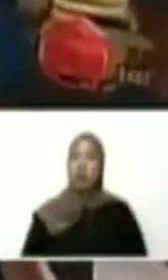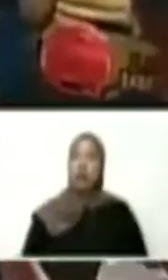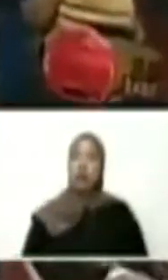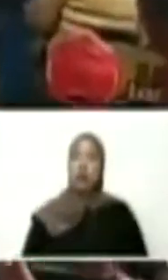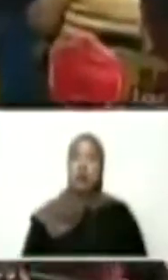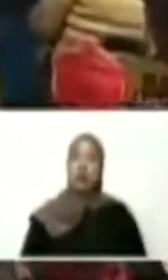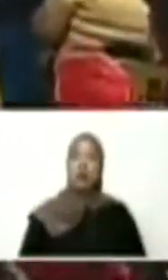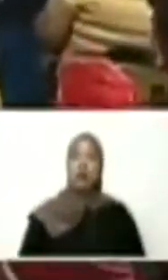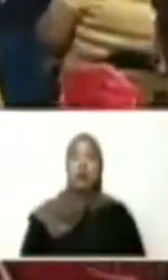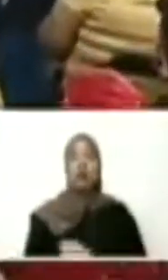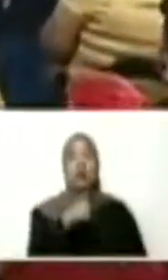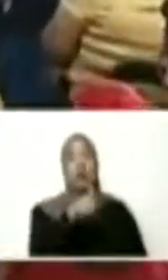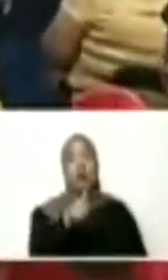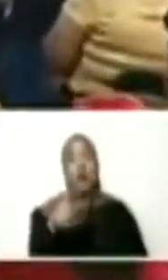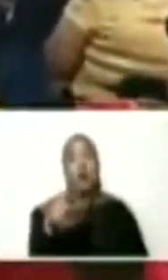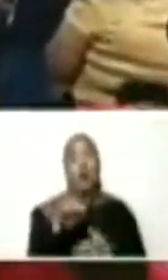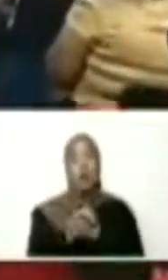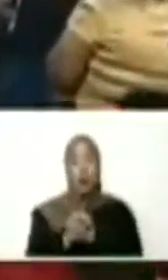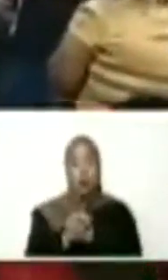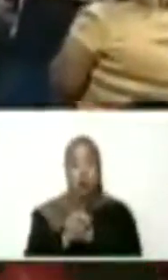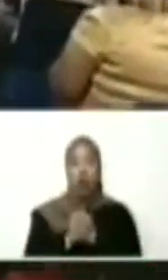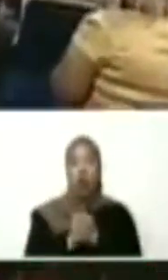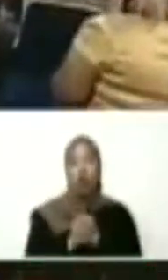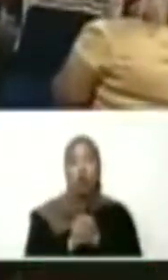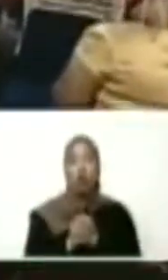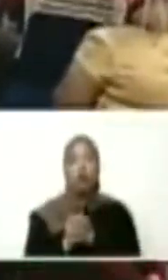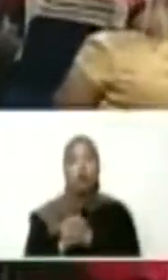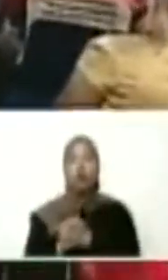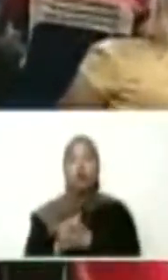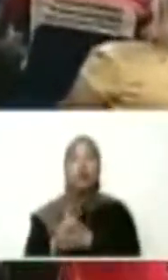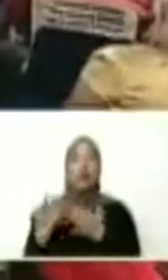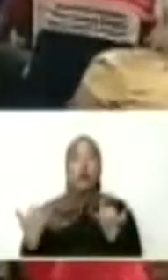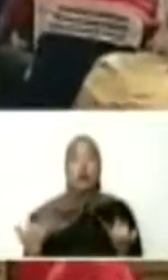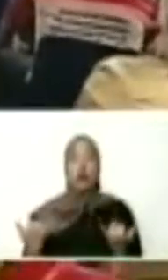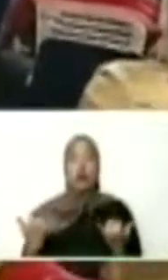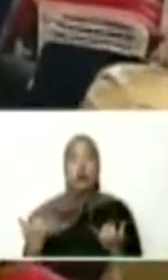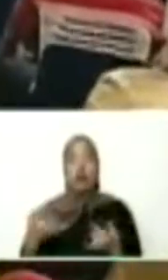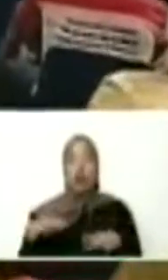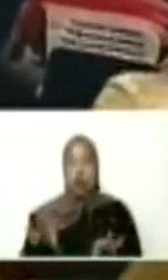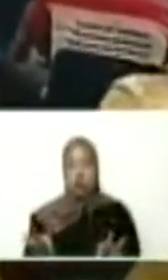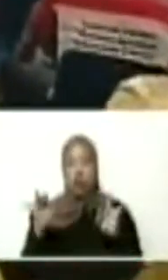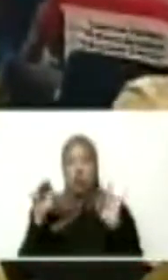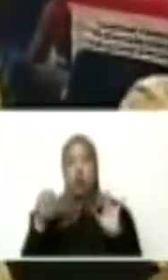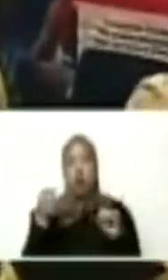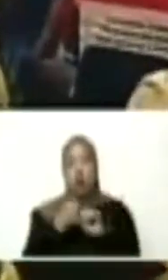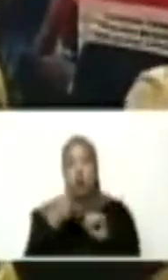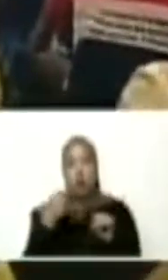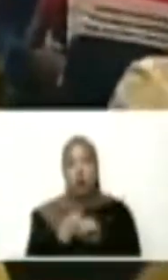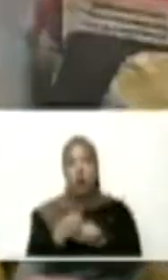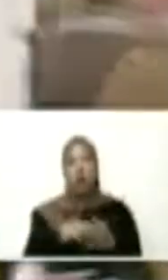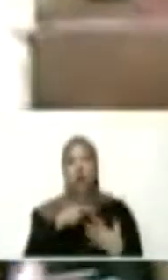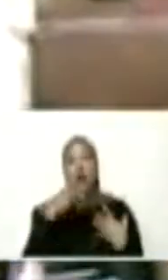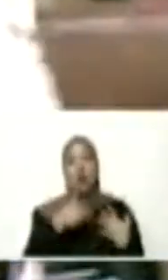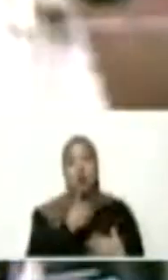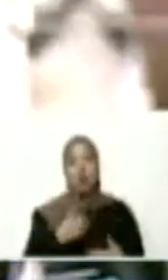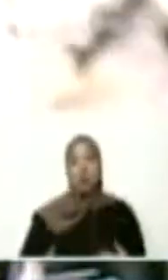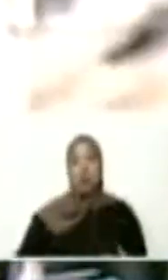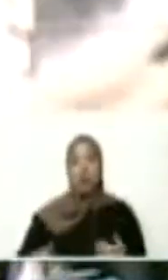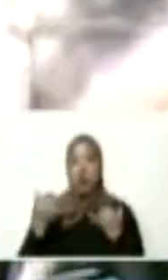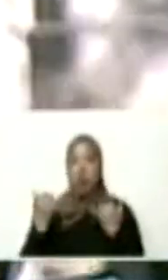Y encargo al compañero Jorge Arriaza de manera especial de esta orden presidencial que estoy